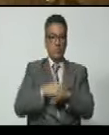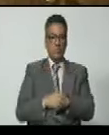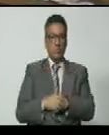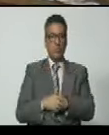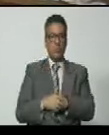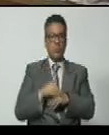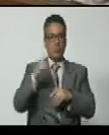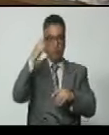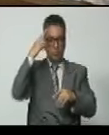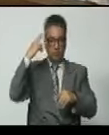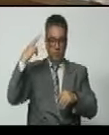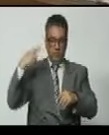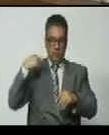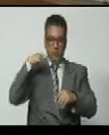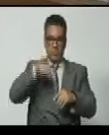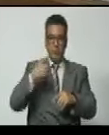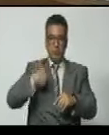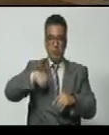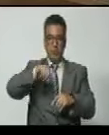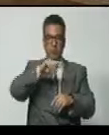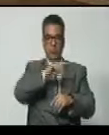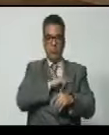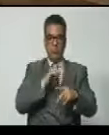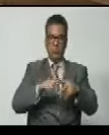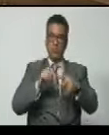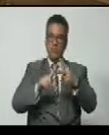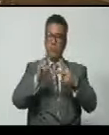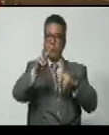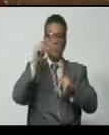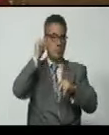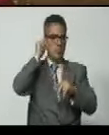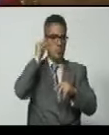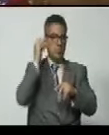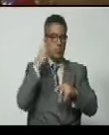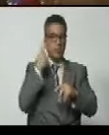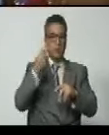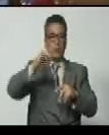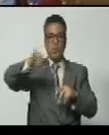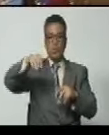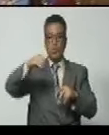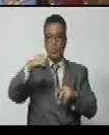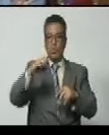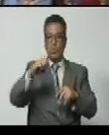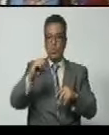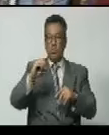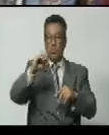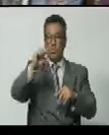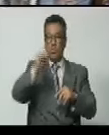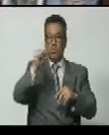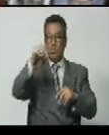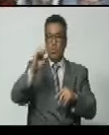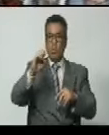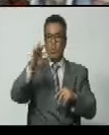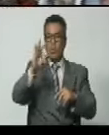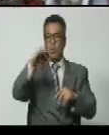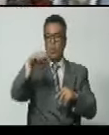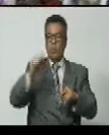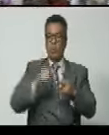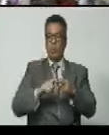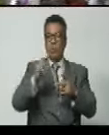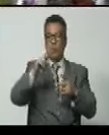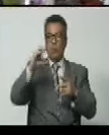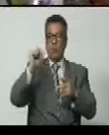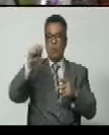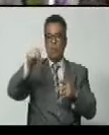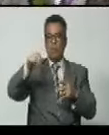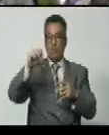para rendir honores a nuestras dos heroínas patriotas, Josefa Joaquina Sánchez y Eulalia Ramos de Chamberlain.